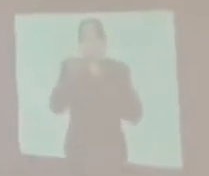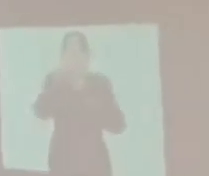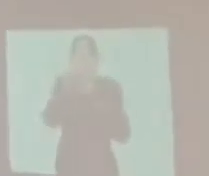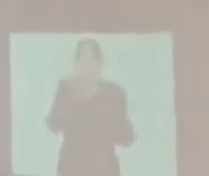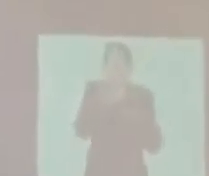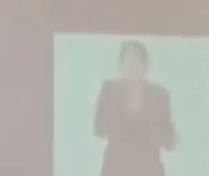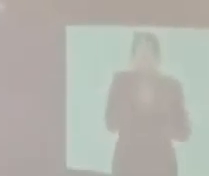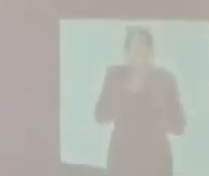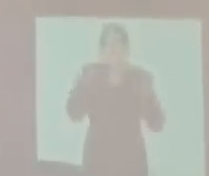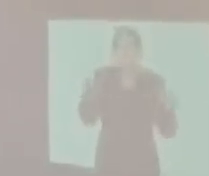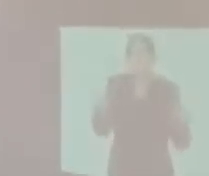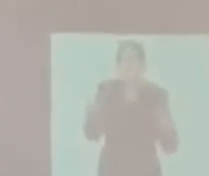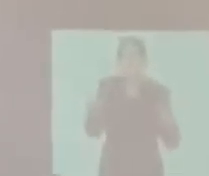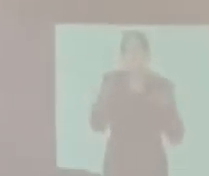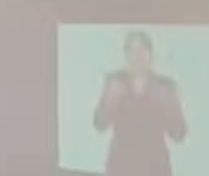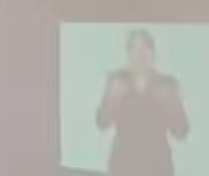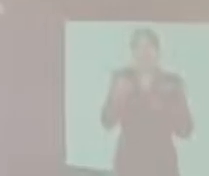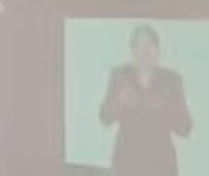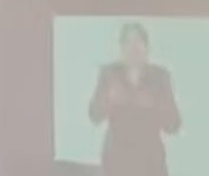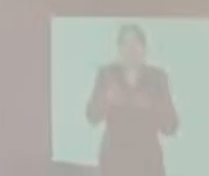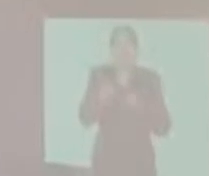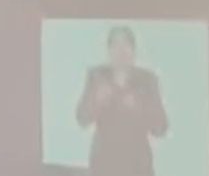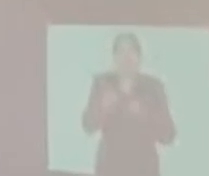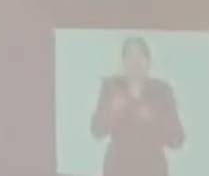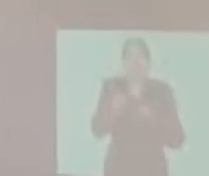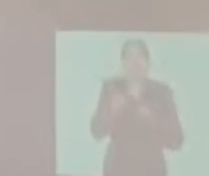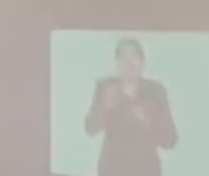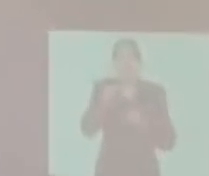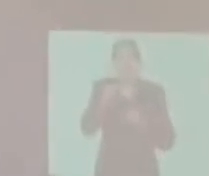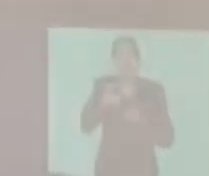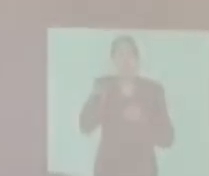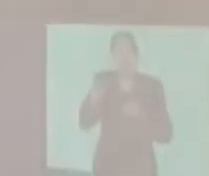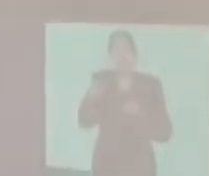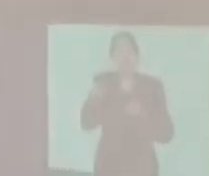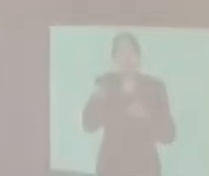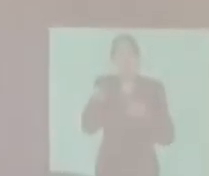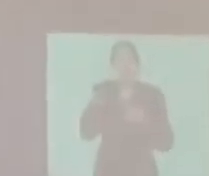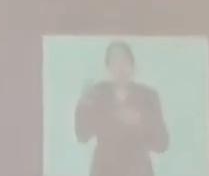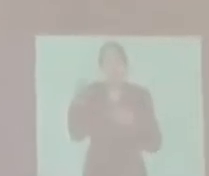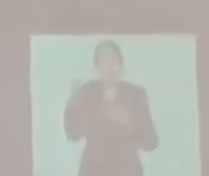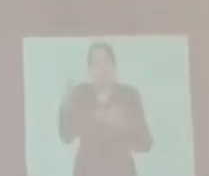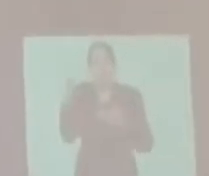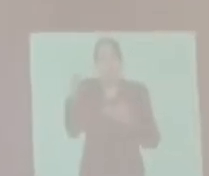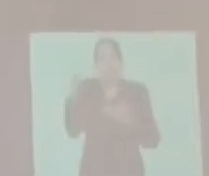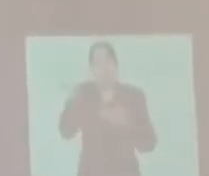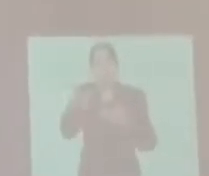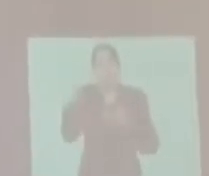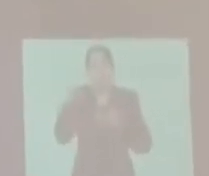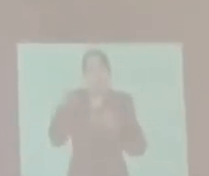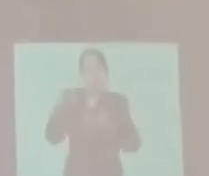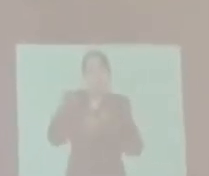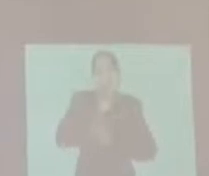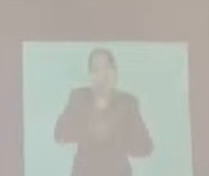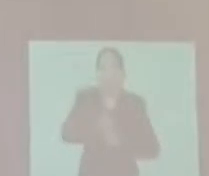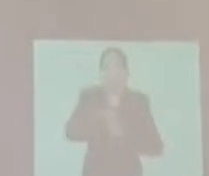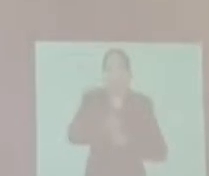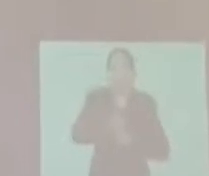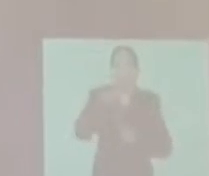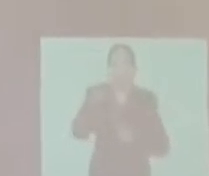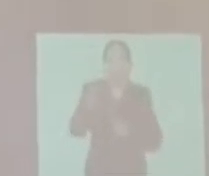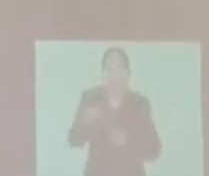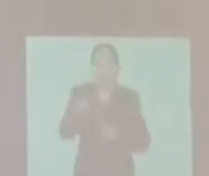libre comercio trae beneficios, pero nunca a costa de la soberanía y el bienestar del pueblo. Como diría